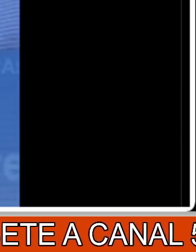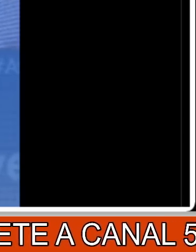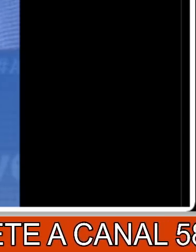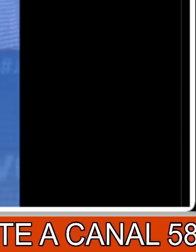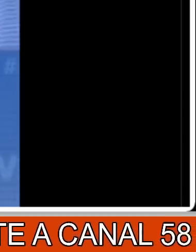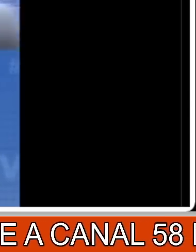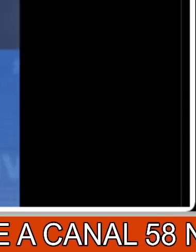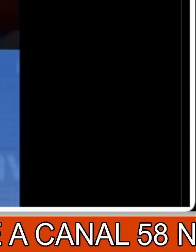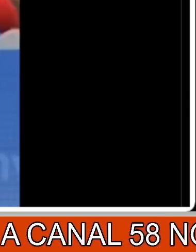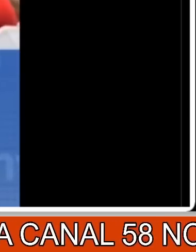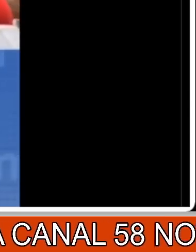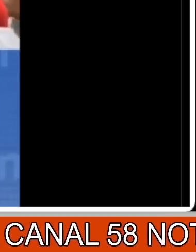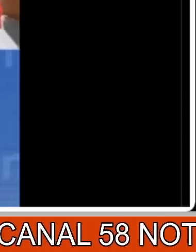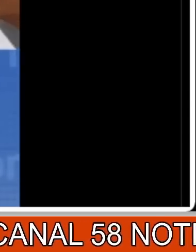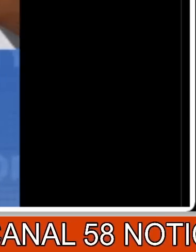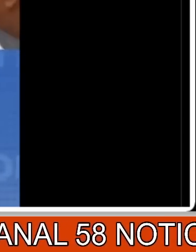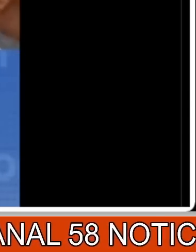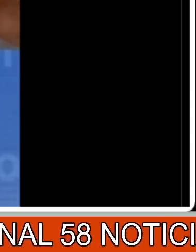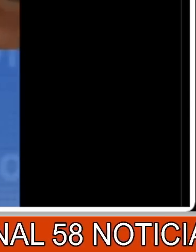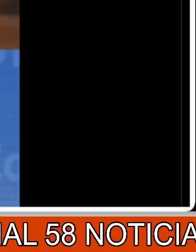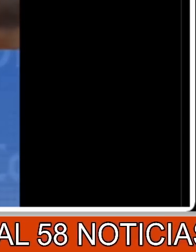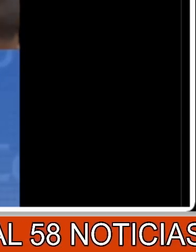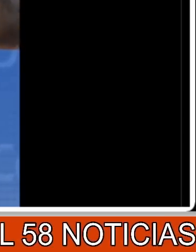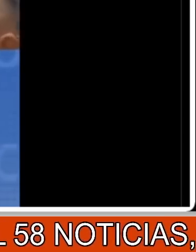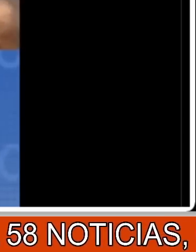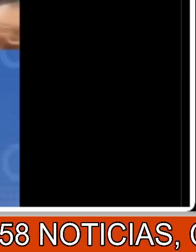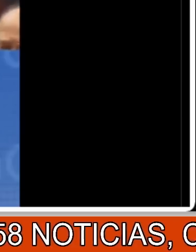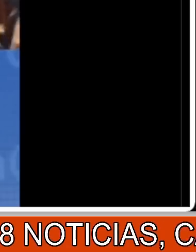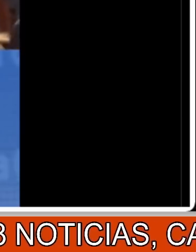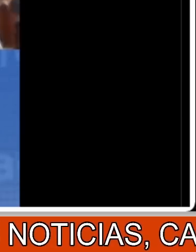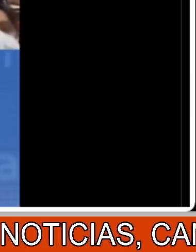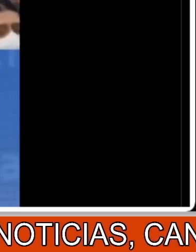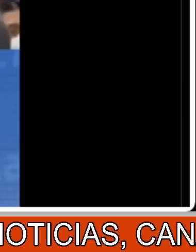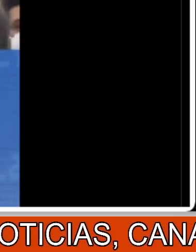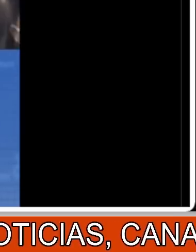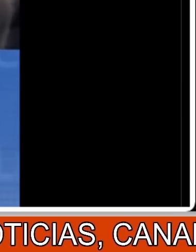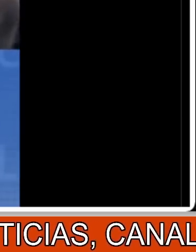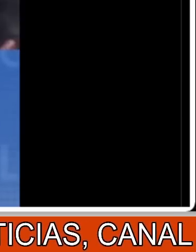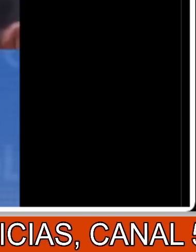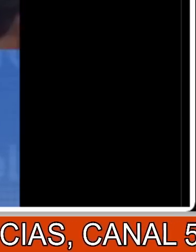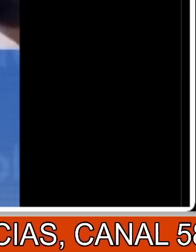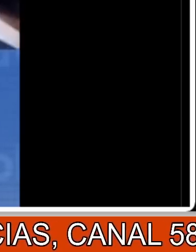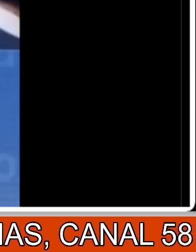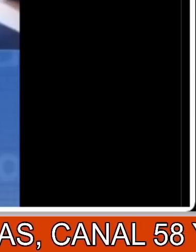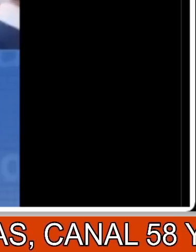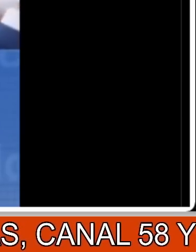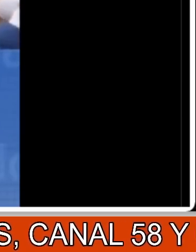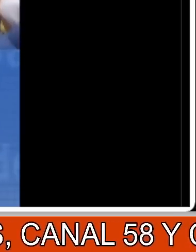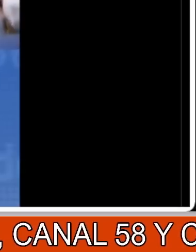Vamos a ir a la intervención del consejero o el representante de Morena en el INE. Amigos y